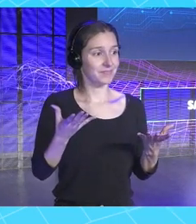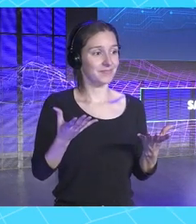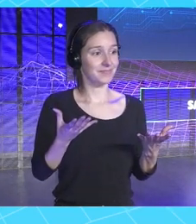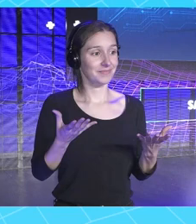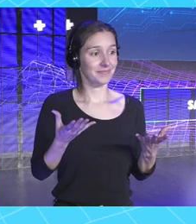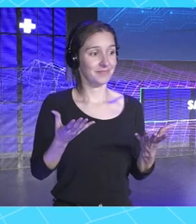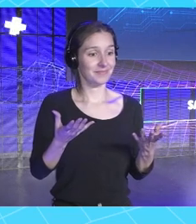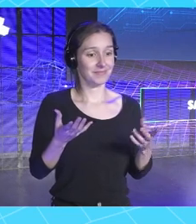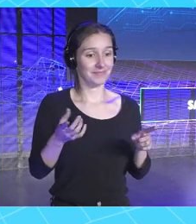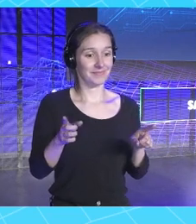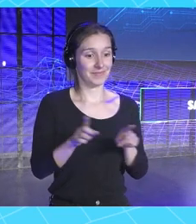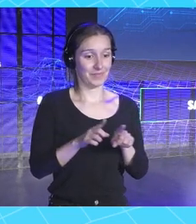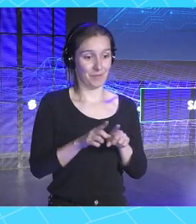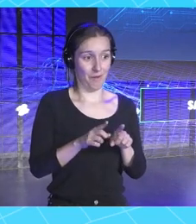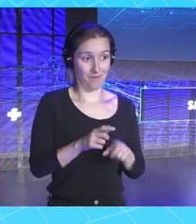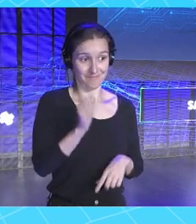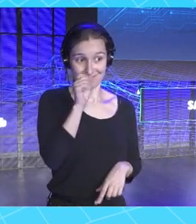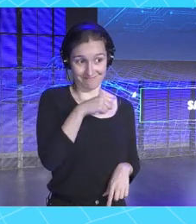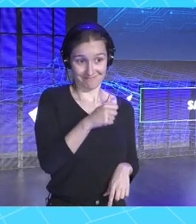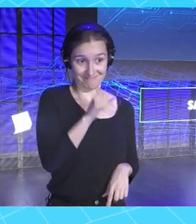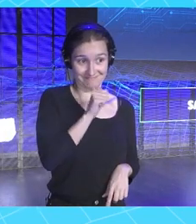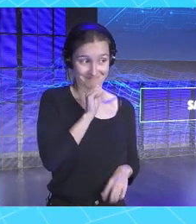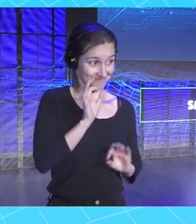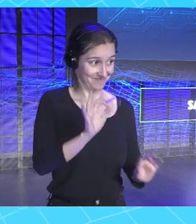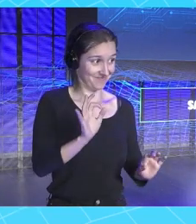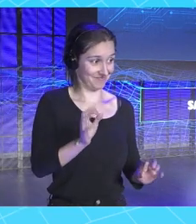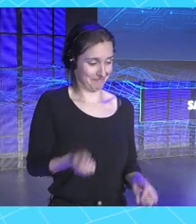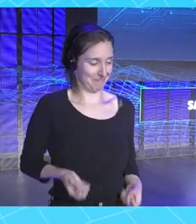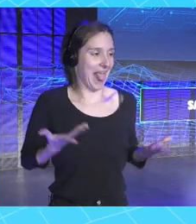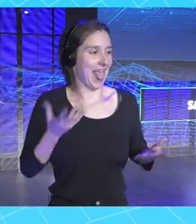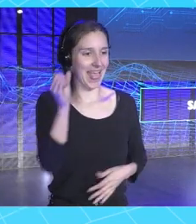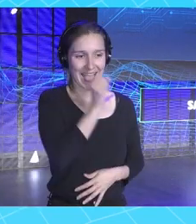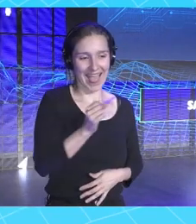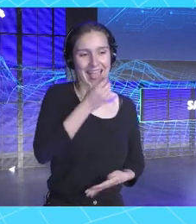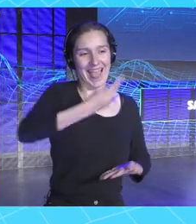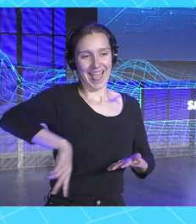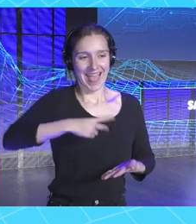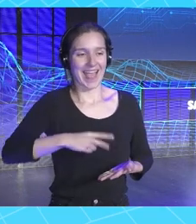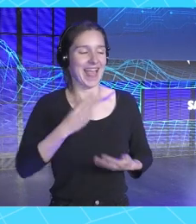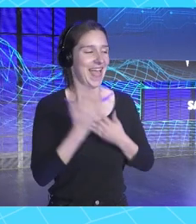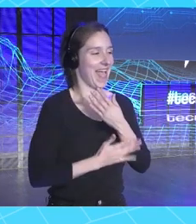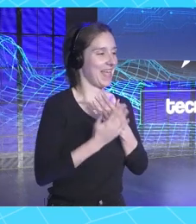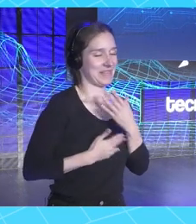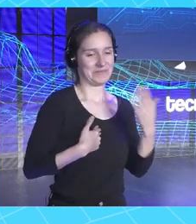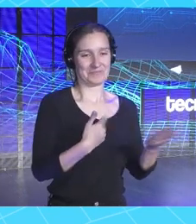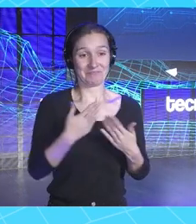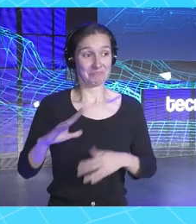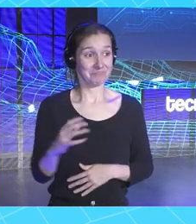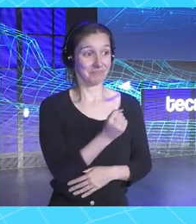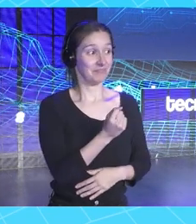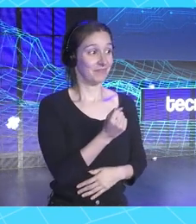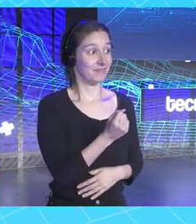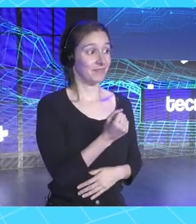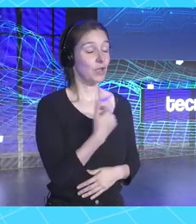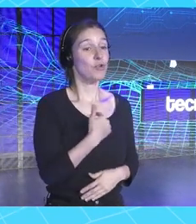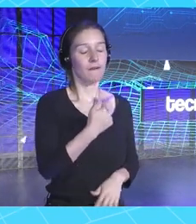Leo Harlem cuando le damos al alcohol entonces cantamos bailamos somos súper amables hablamos con todo el mundo y eso que